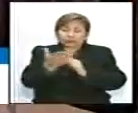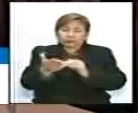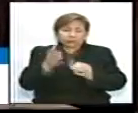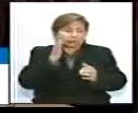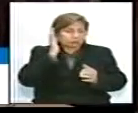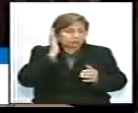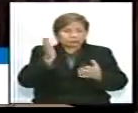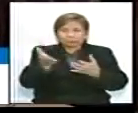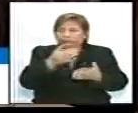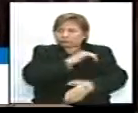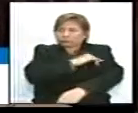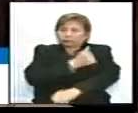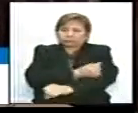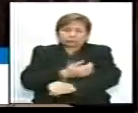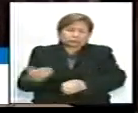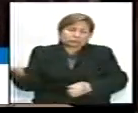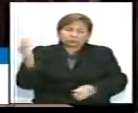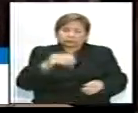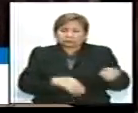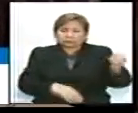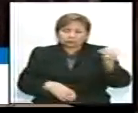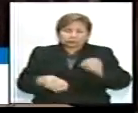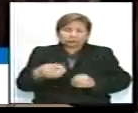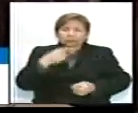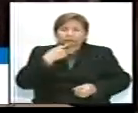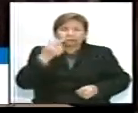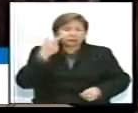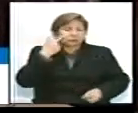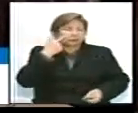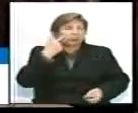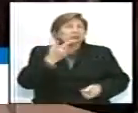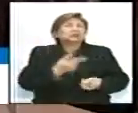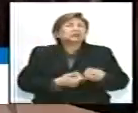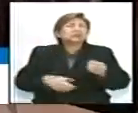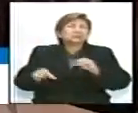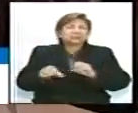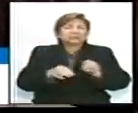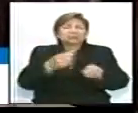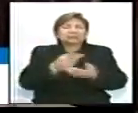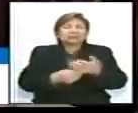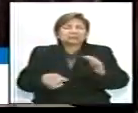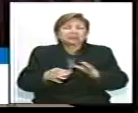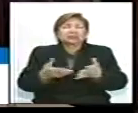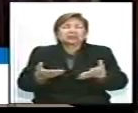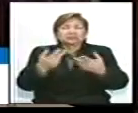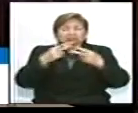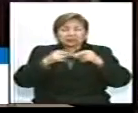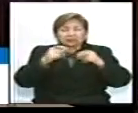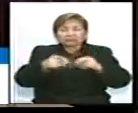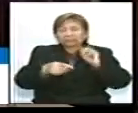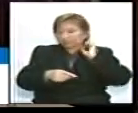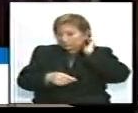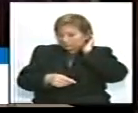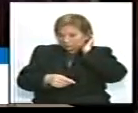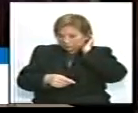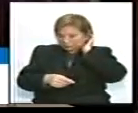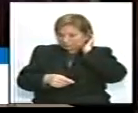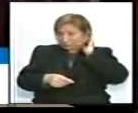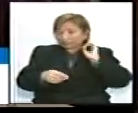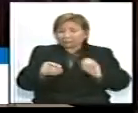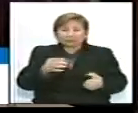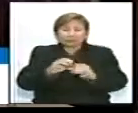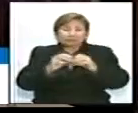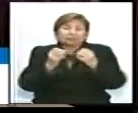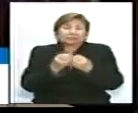a todas las autoridades competentes a efectos de que nos hagan conocer cuáles son las acciones de investigación a esta organización criminal de